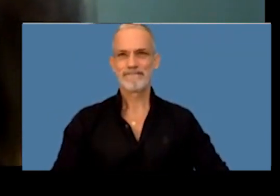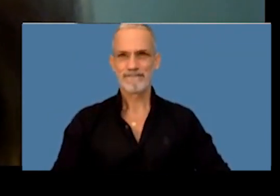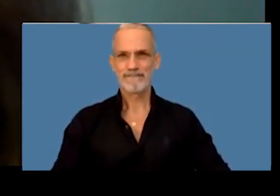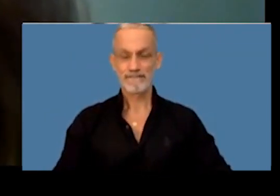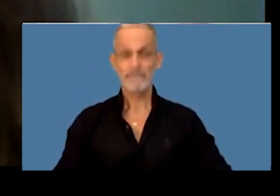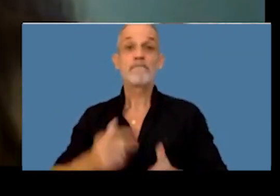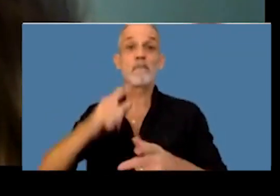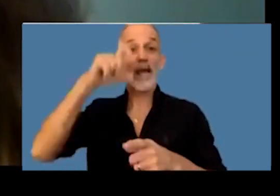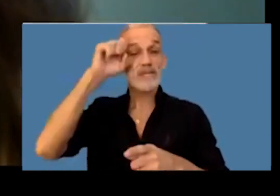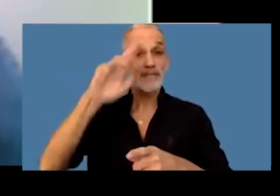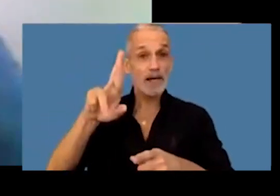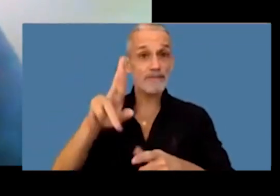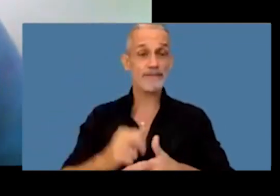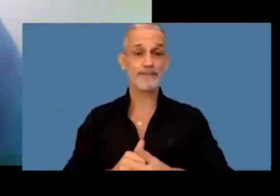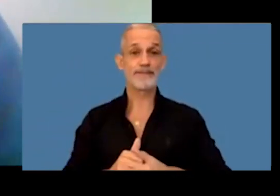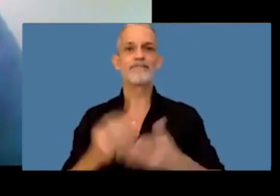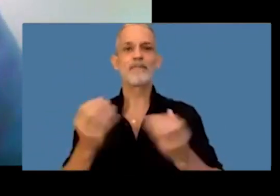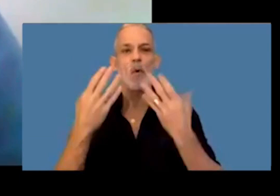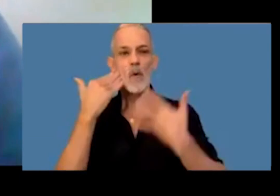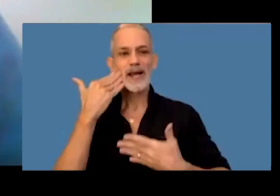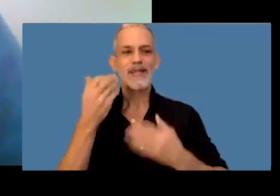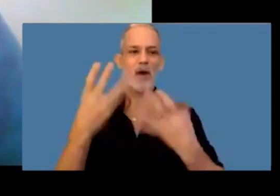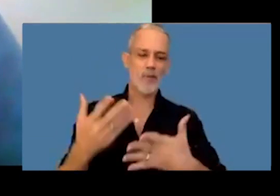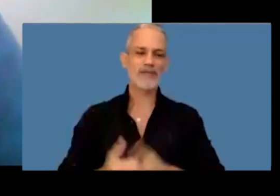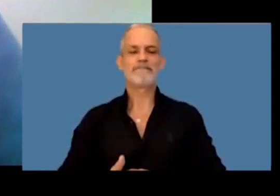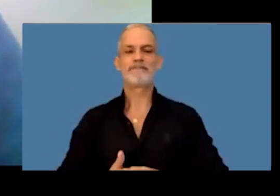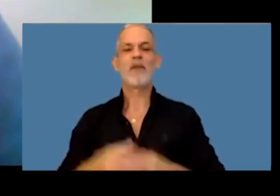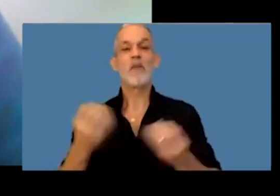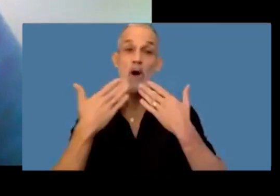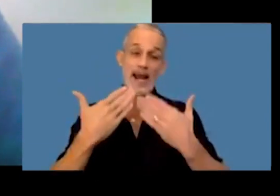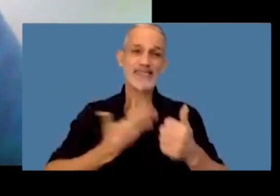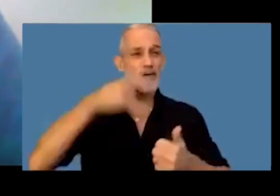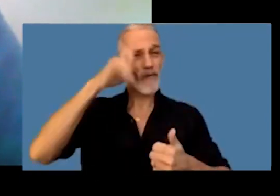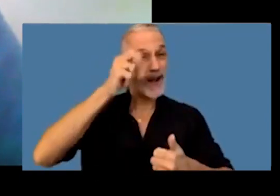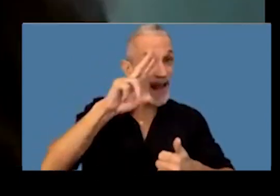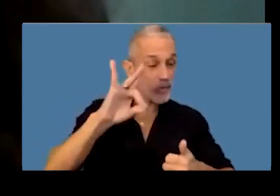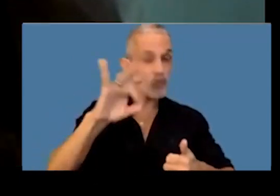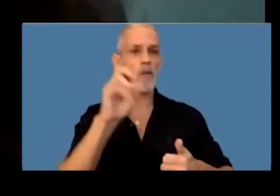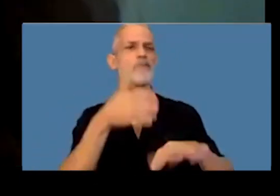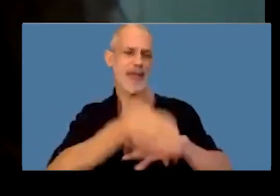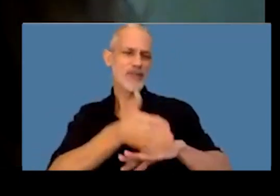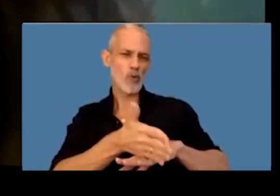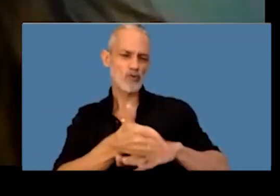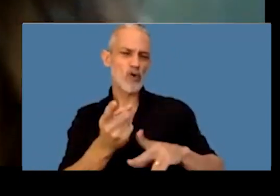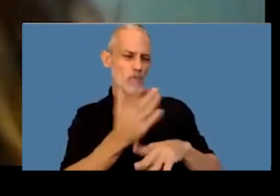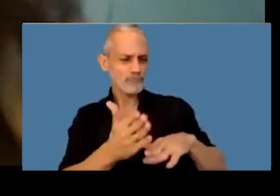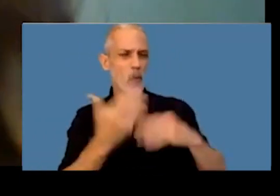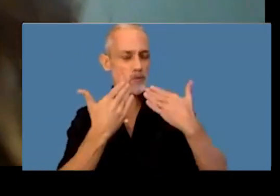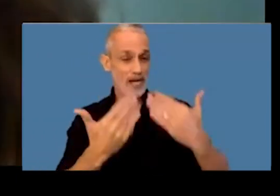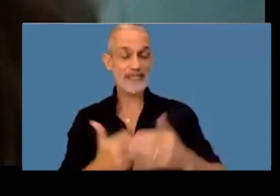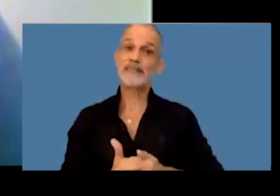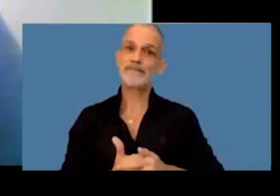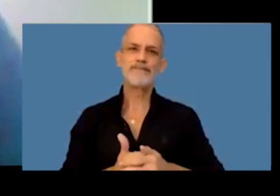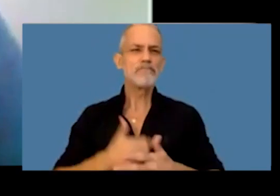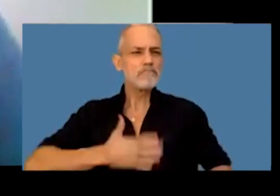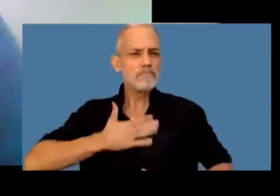César. Buenas tardes, ¿cómo están? Bueno, gracias, Fernando, por la introducción. Es un placer